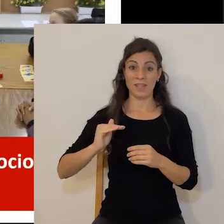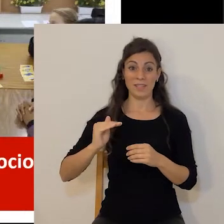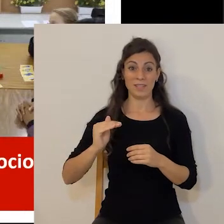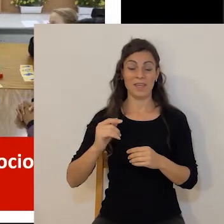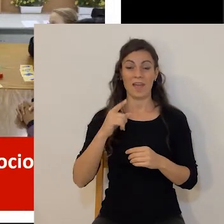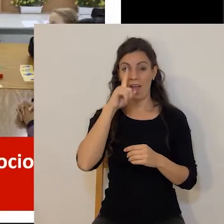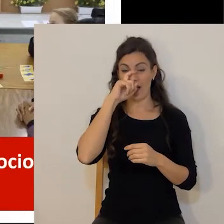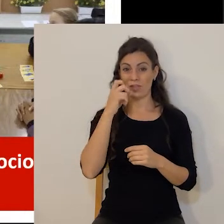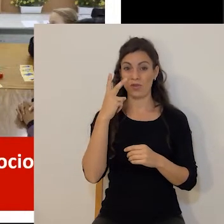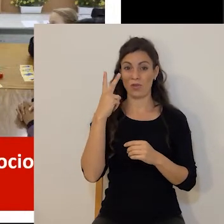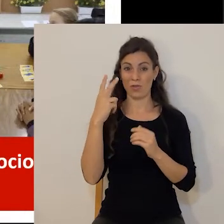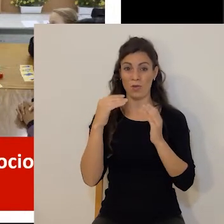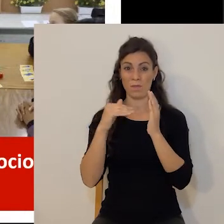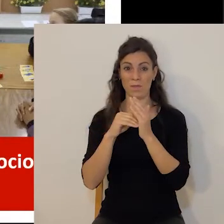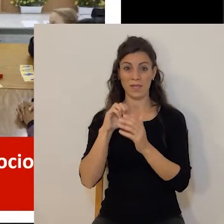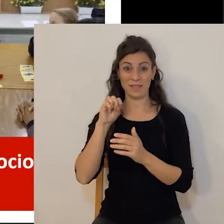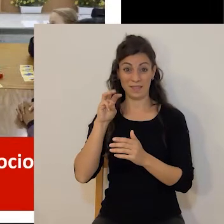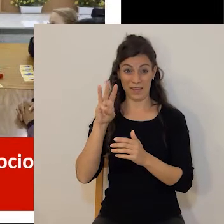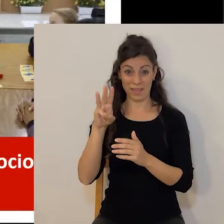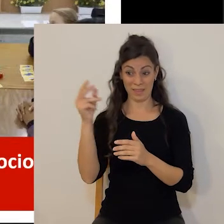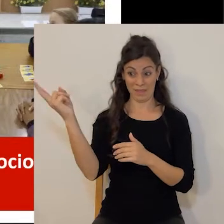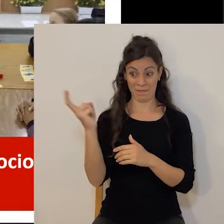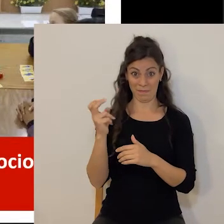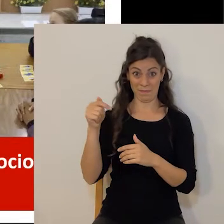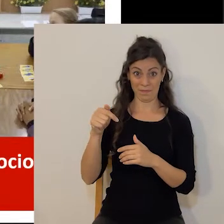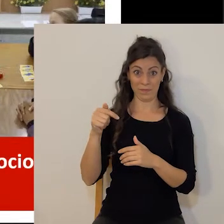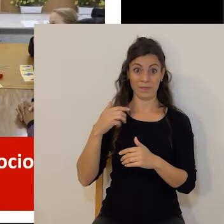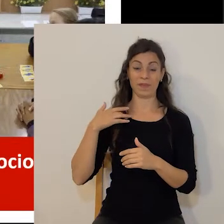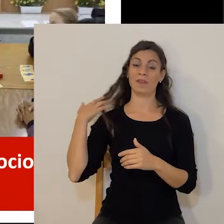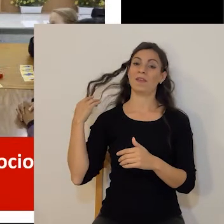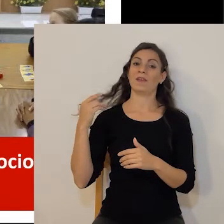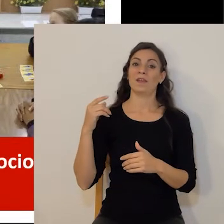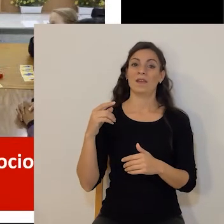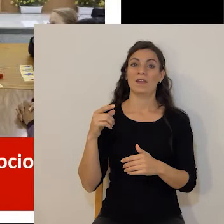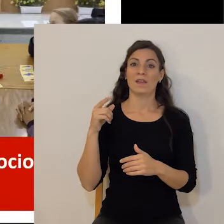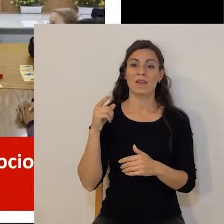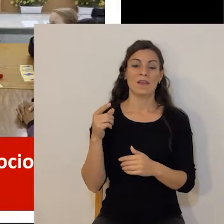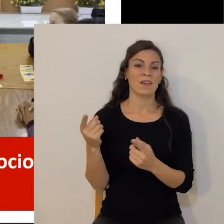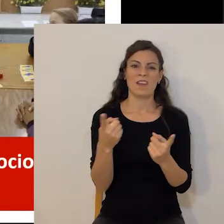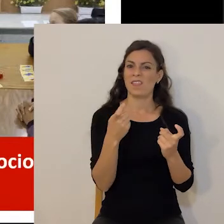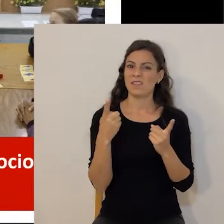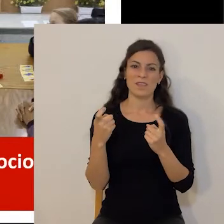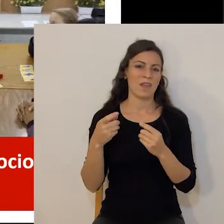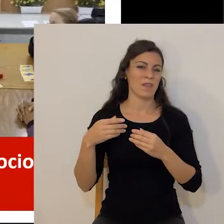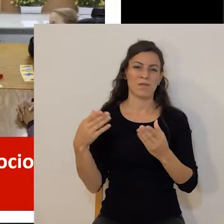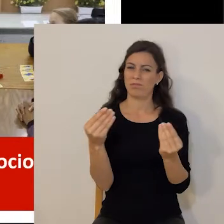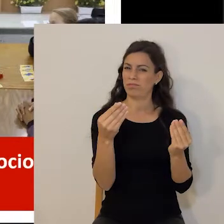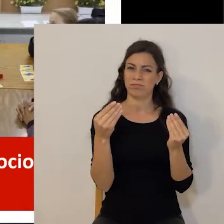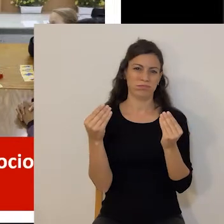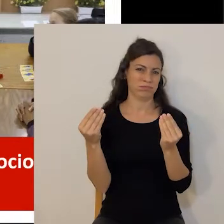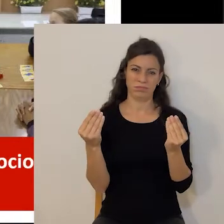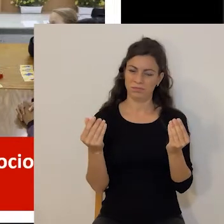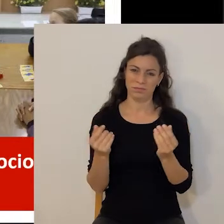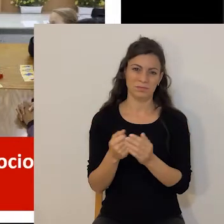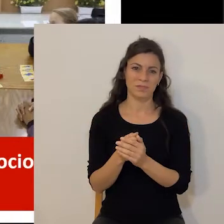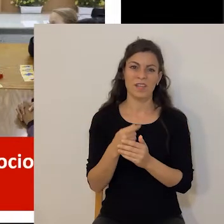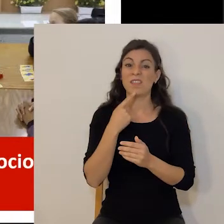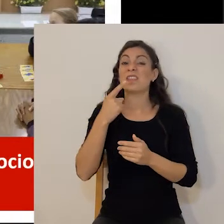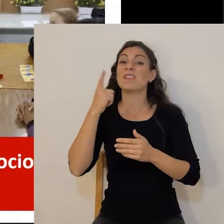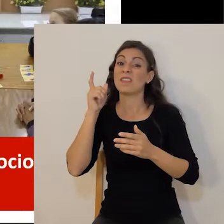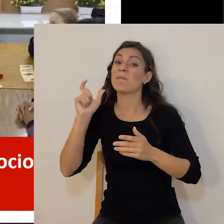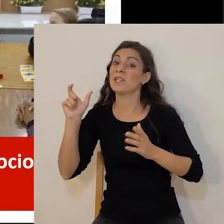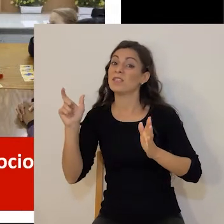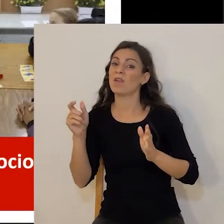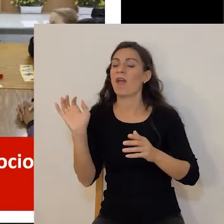año 2013, en el que decían que iba a tener muchísimas necesidades educativas, en el que decían que iba a